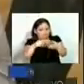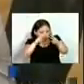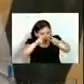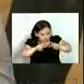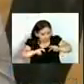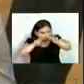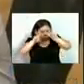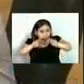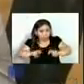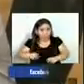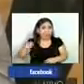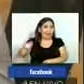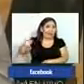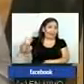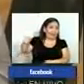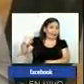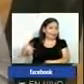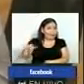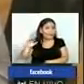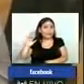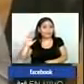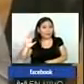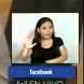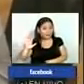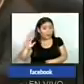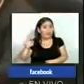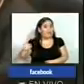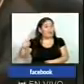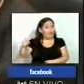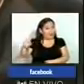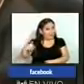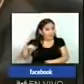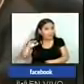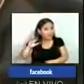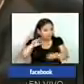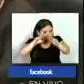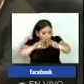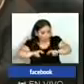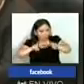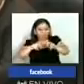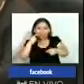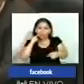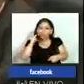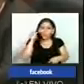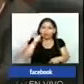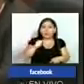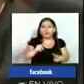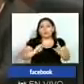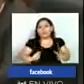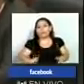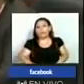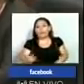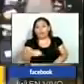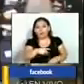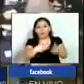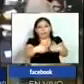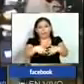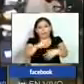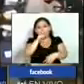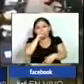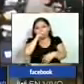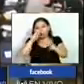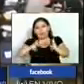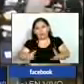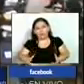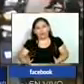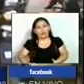Durante 5 años 5 años La estudiaron Establece obligaciones Para el sector privado Y las instituciones